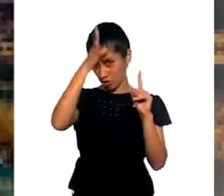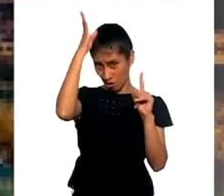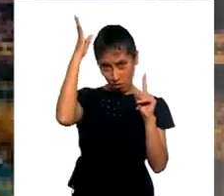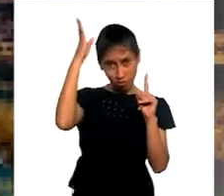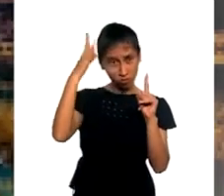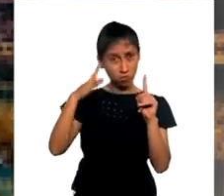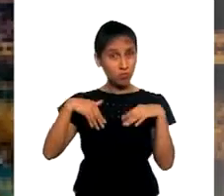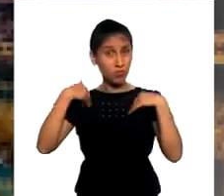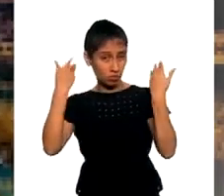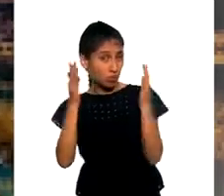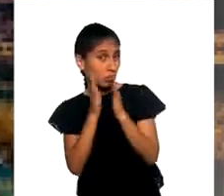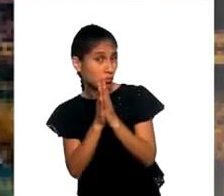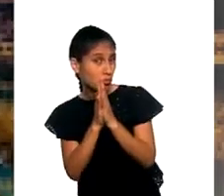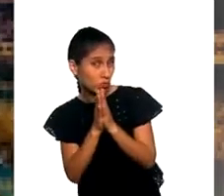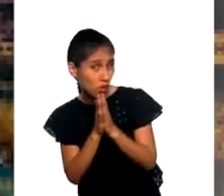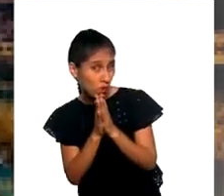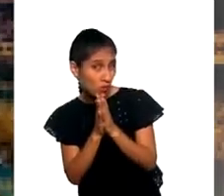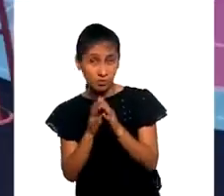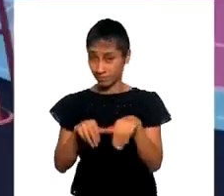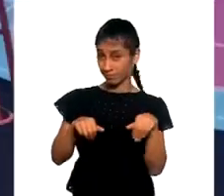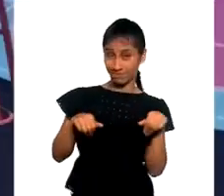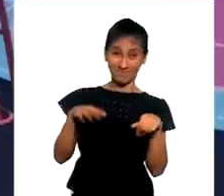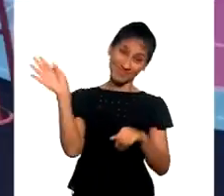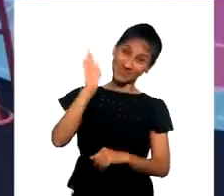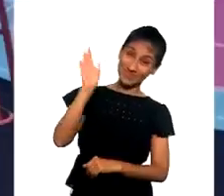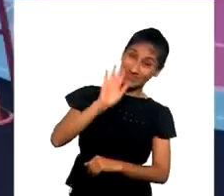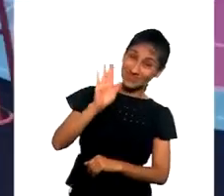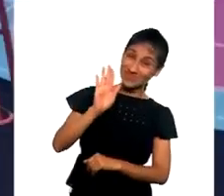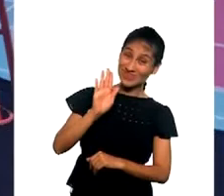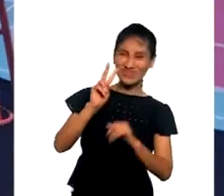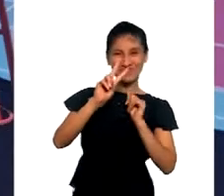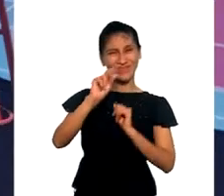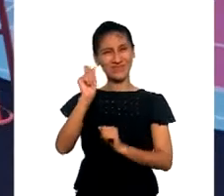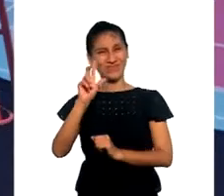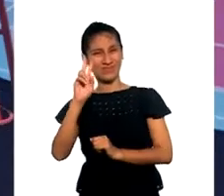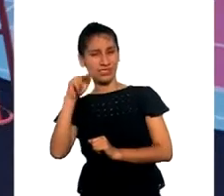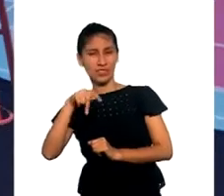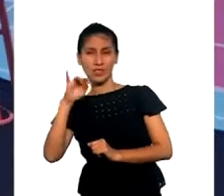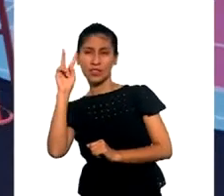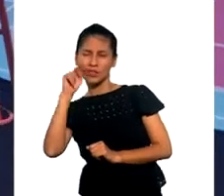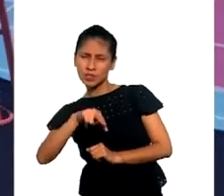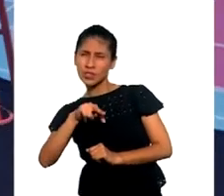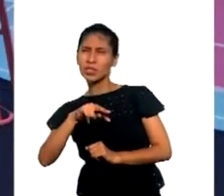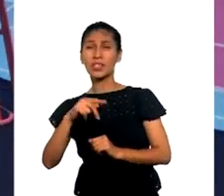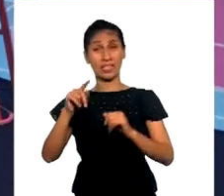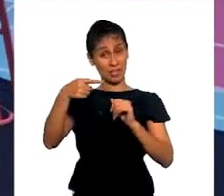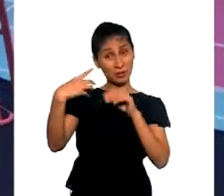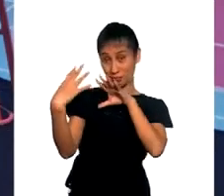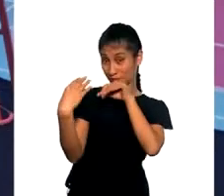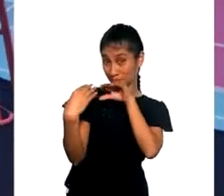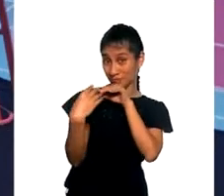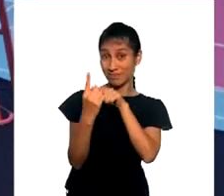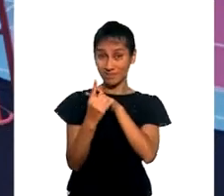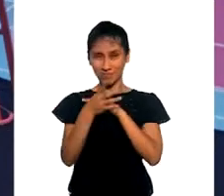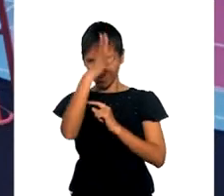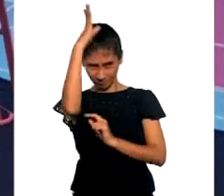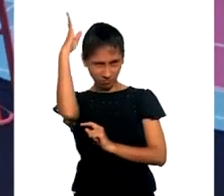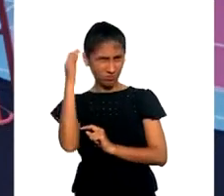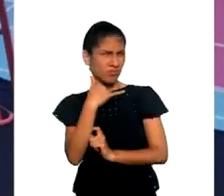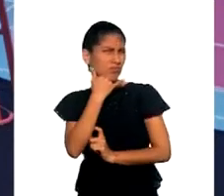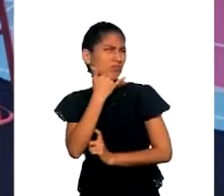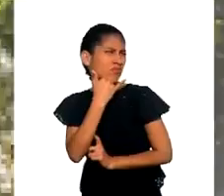puedes por favor hola valentín justo estábamos conversando con héctor que ha